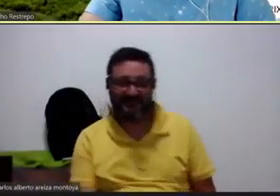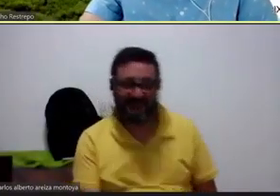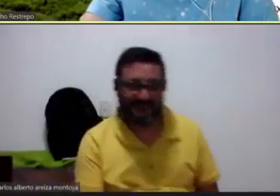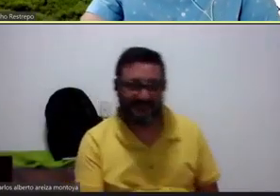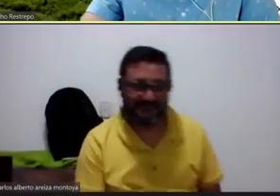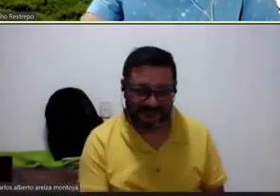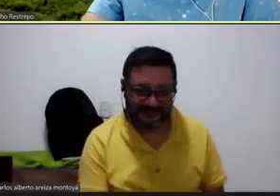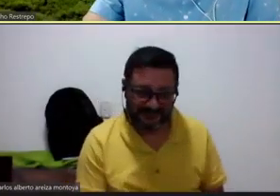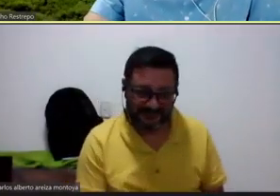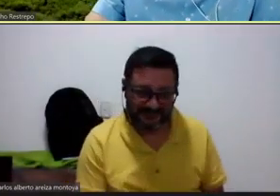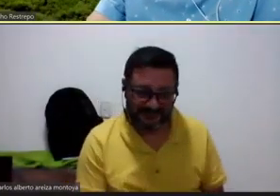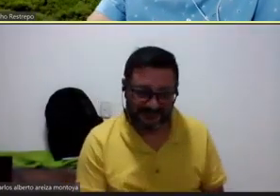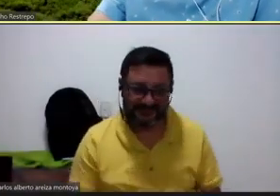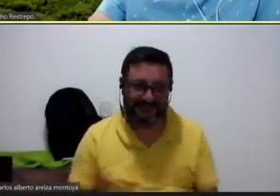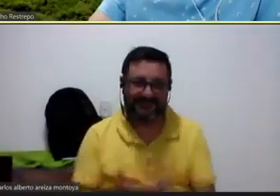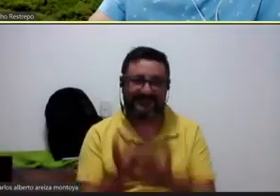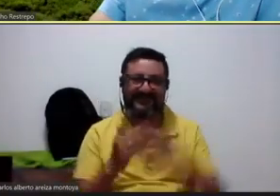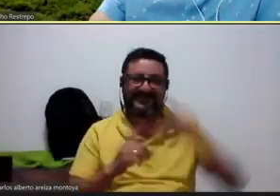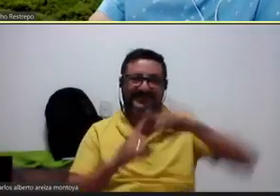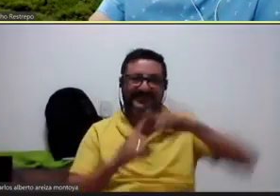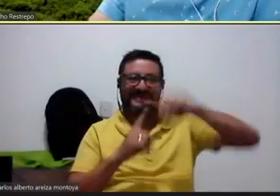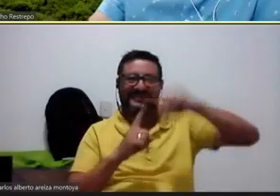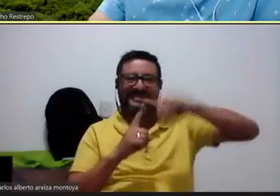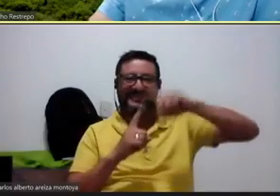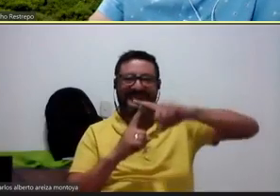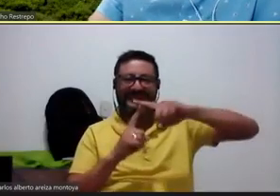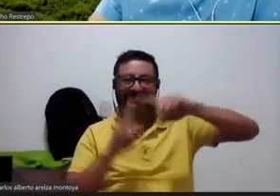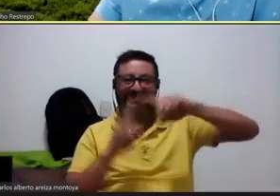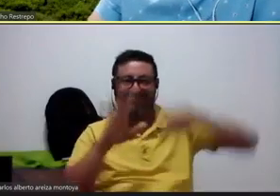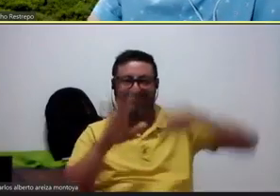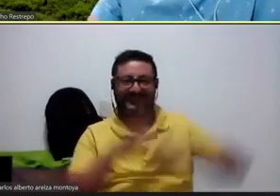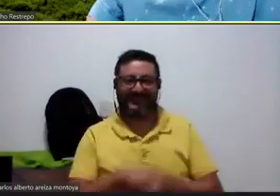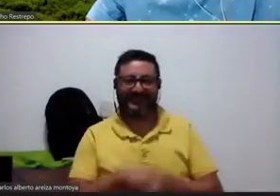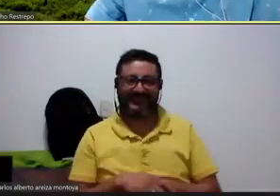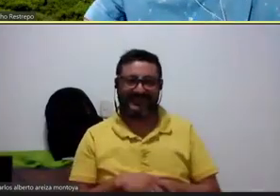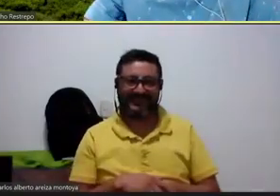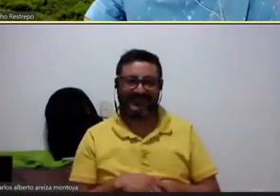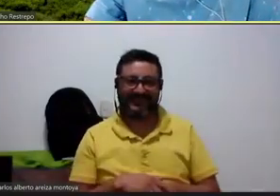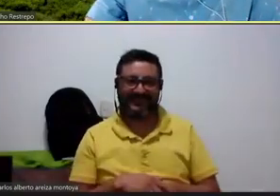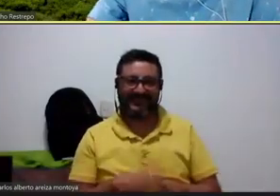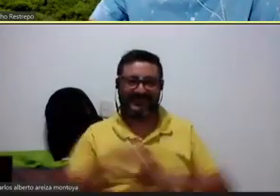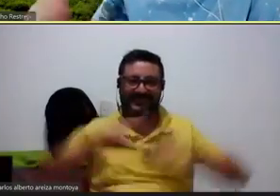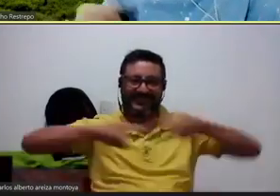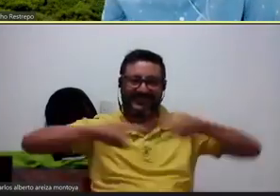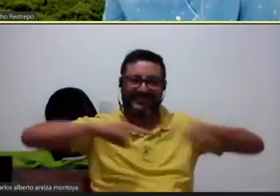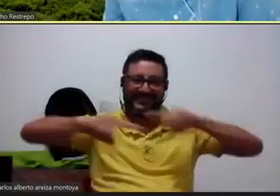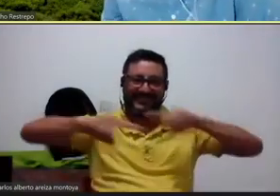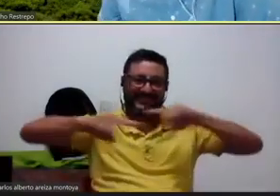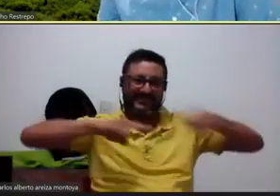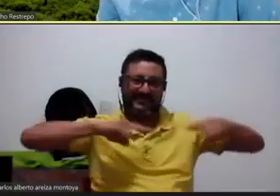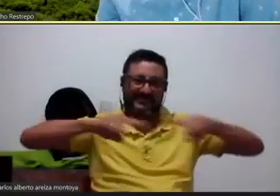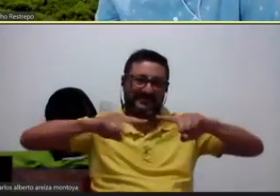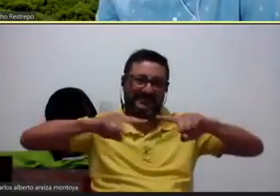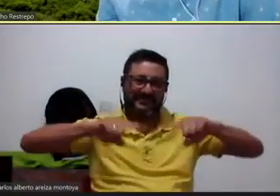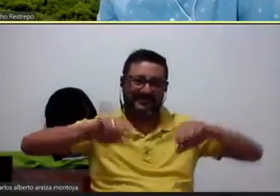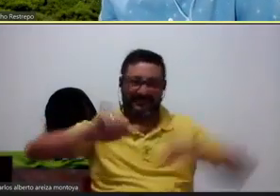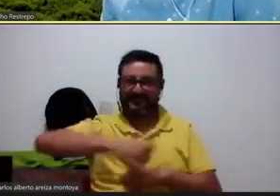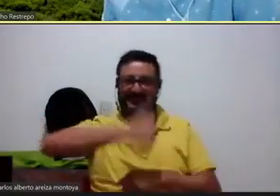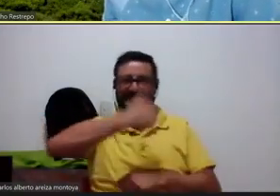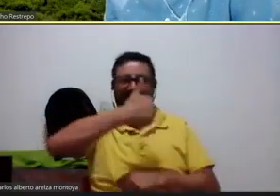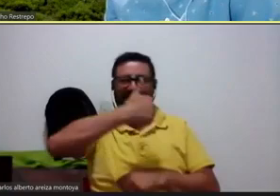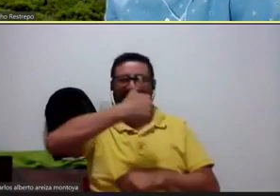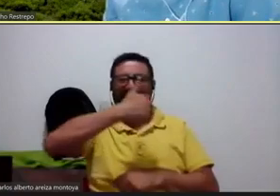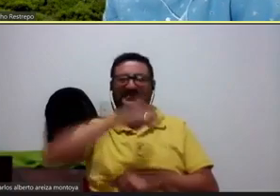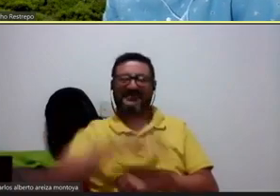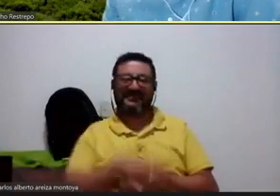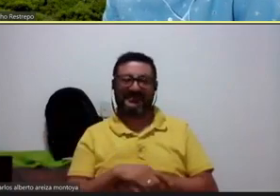yo le voy a poner una tarea a usted, porque si a usted le gusta lo administrativo, como lo gerencial, conoce